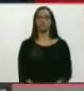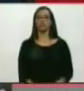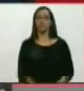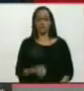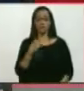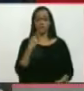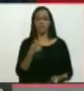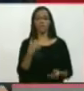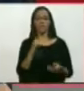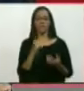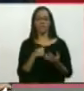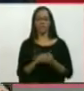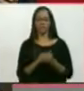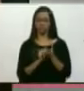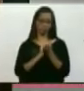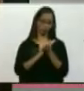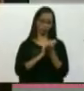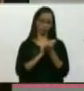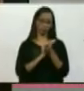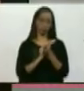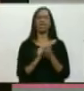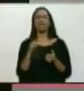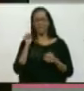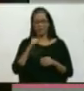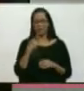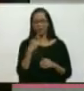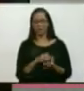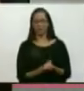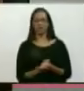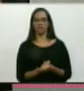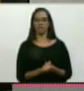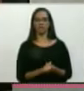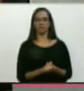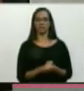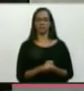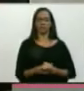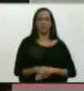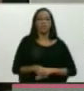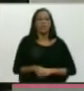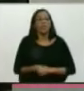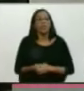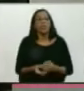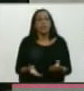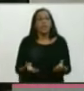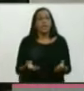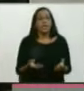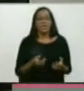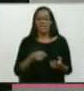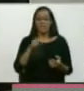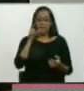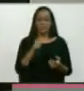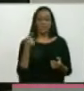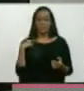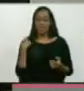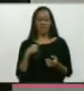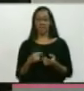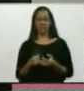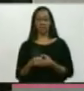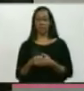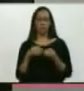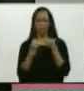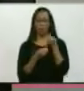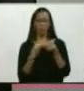había que lanzarle astringente. Claro que lo dije. Y le regalamos antibióticos. Pero, o sea, el tipo tiene una especie de